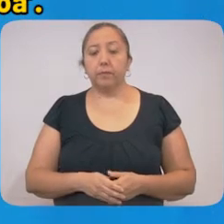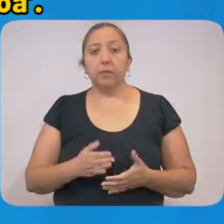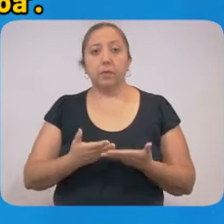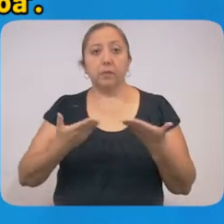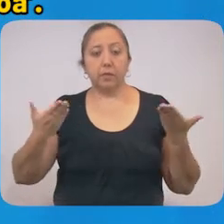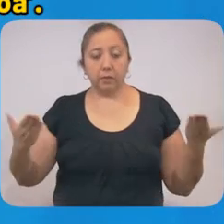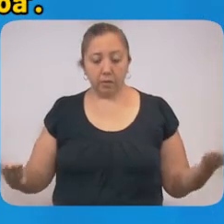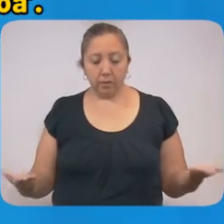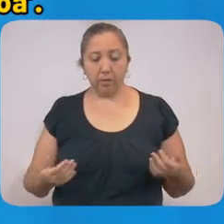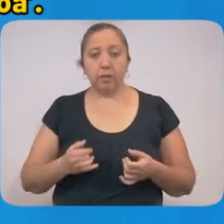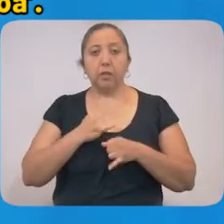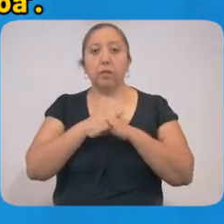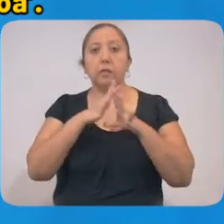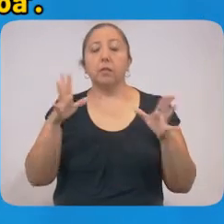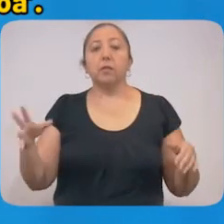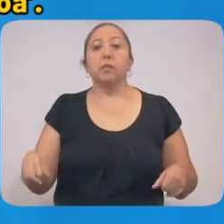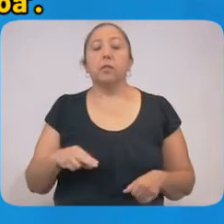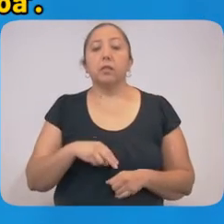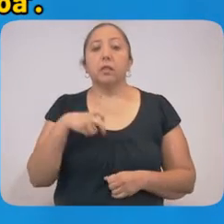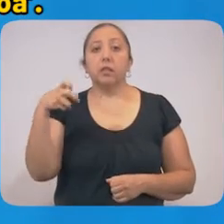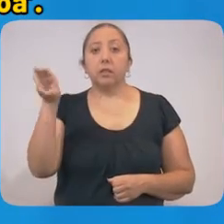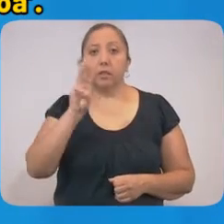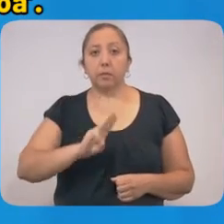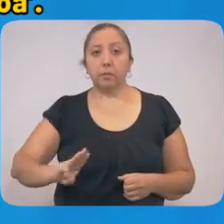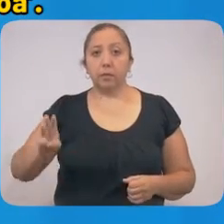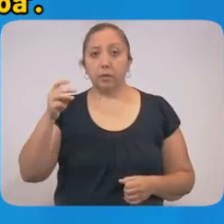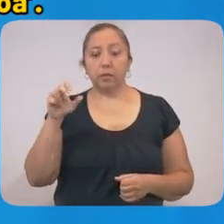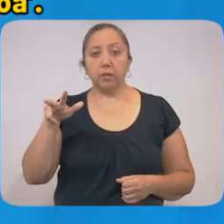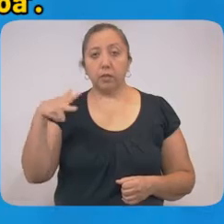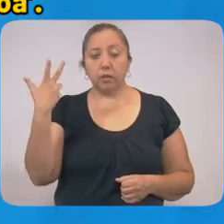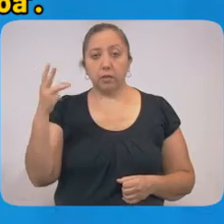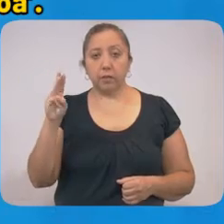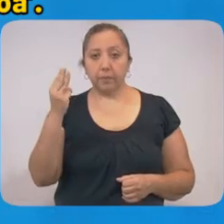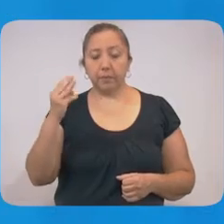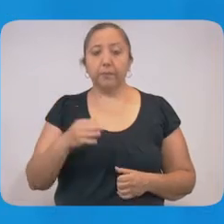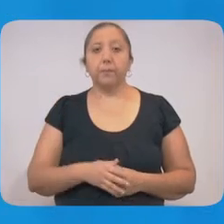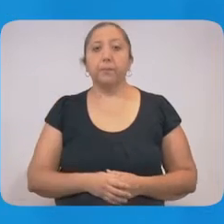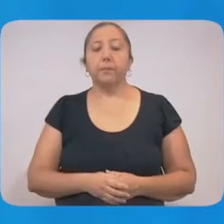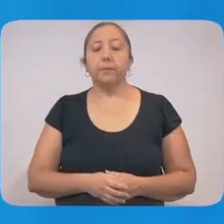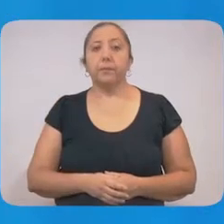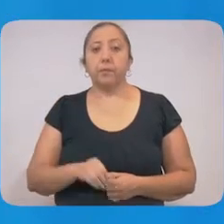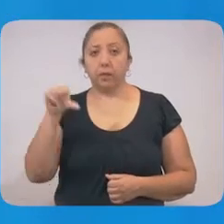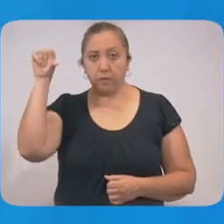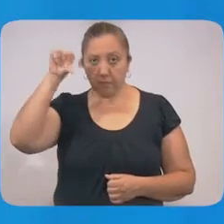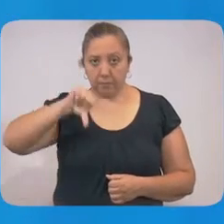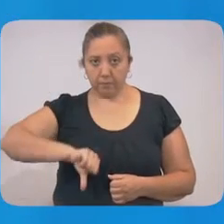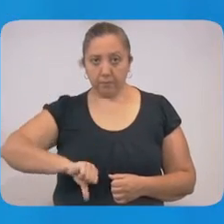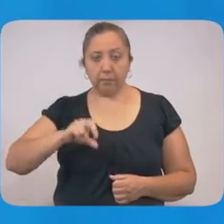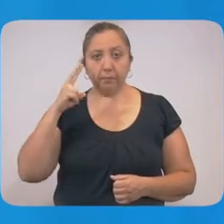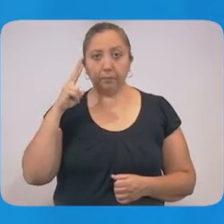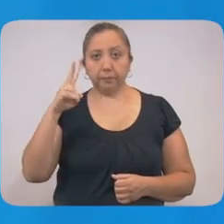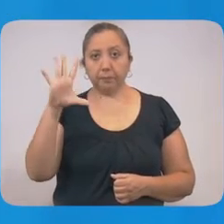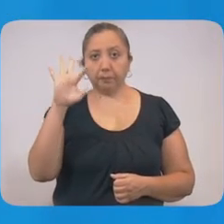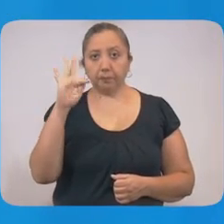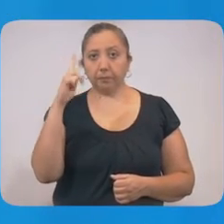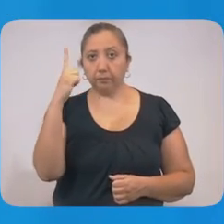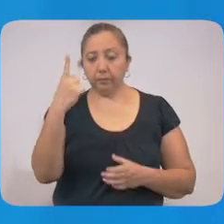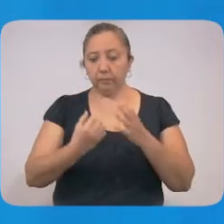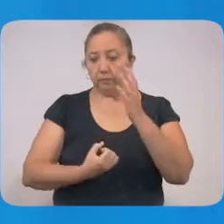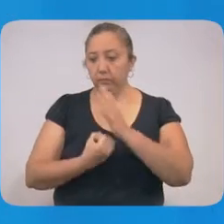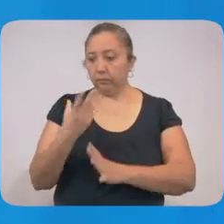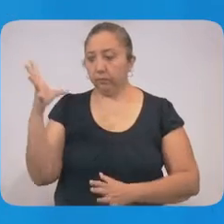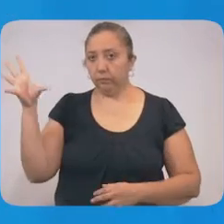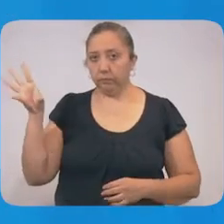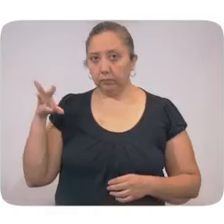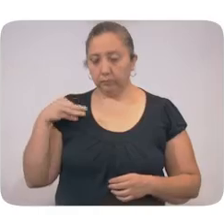A continuación, el parte médico de este miércoles 13 de mayo. Hoy se detectaron 41 nuevos contagios